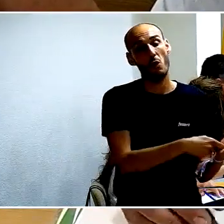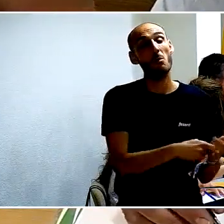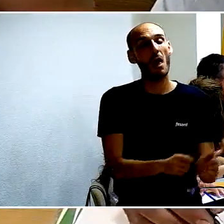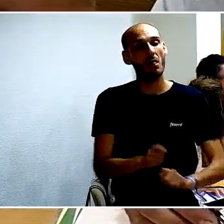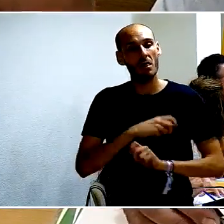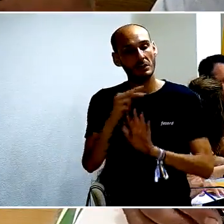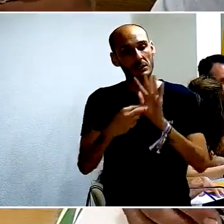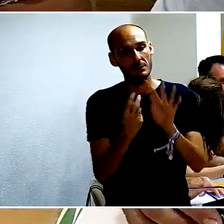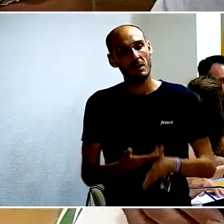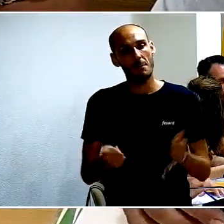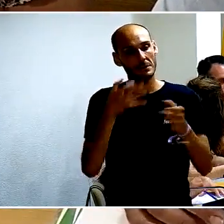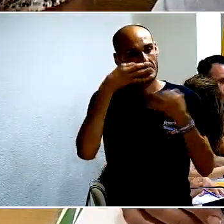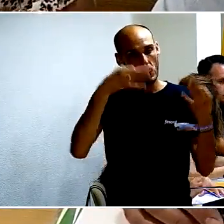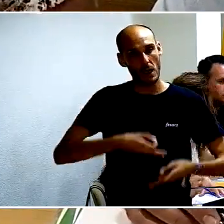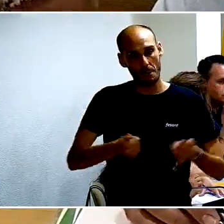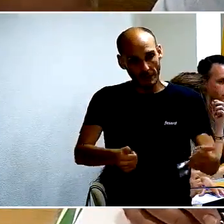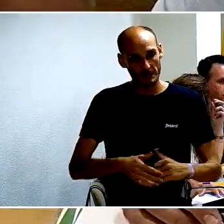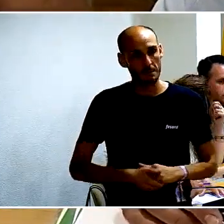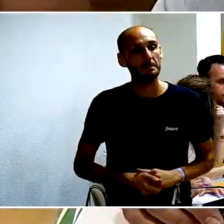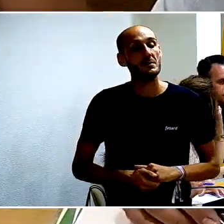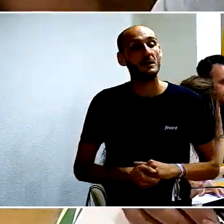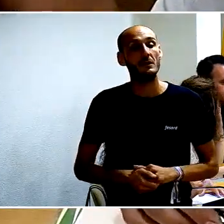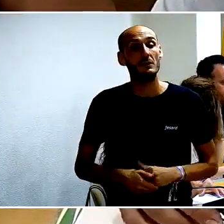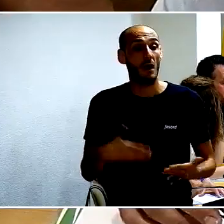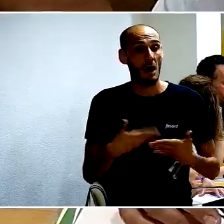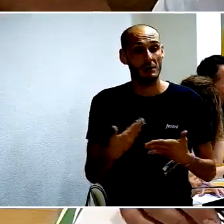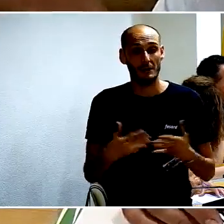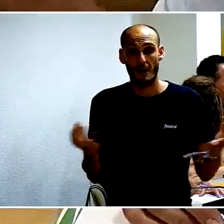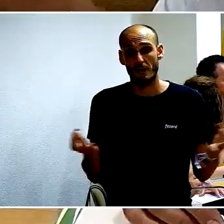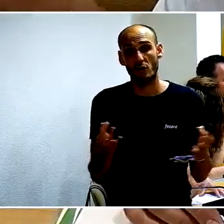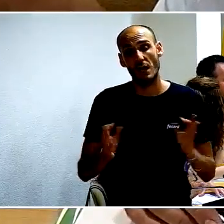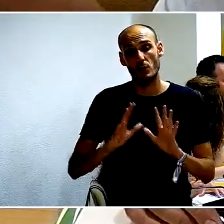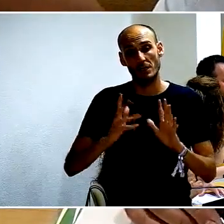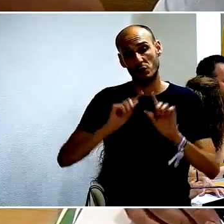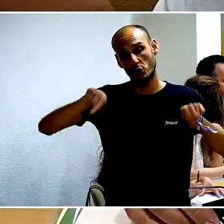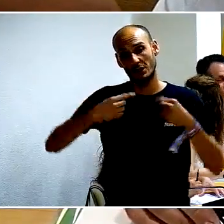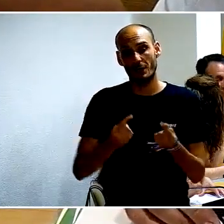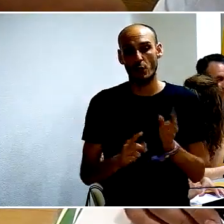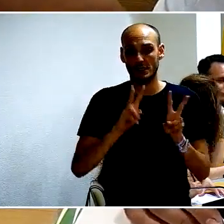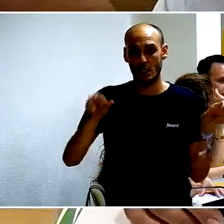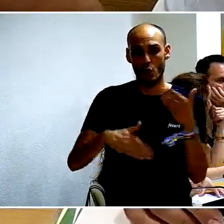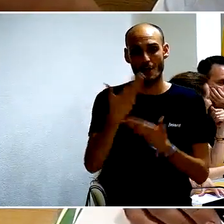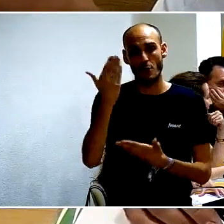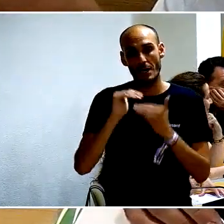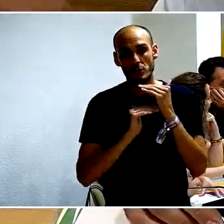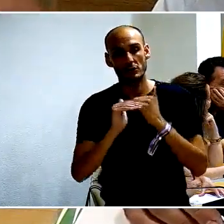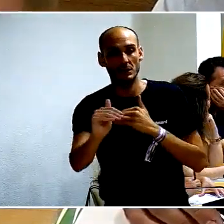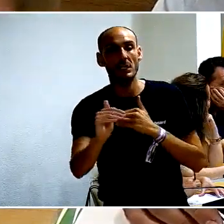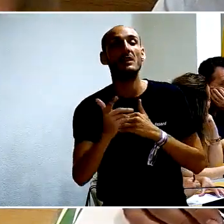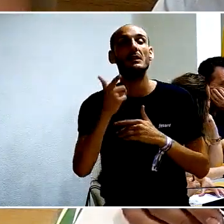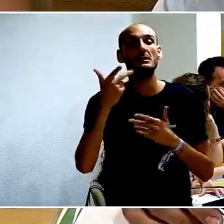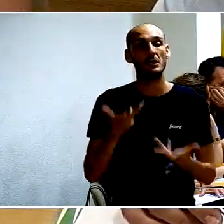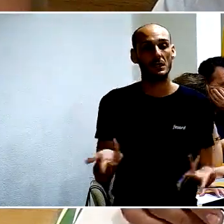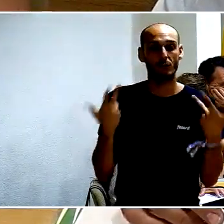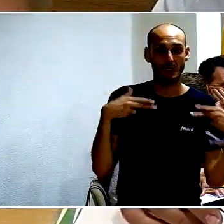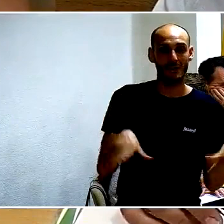en la contratación, garantizando unas contrataciones innovadoras, sostenibles, responsables social